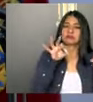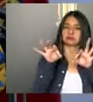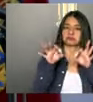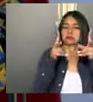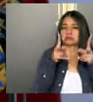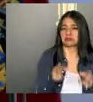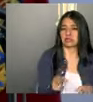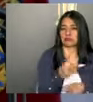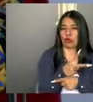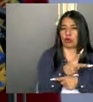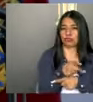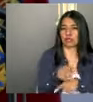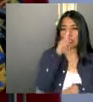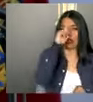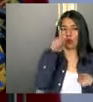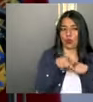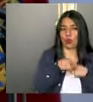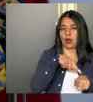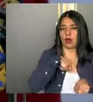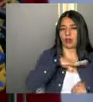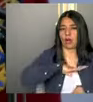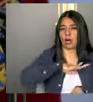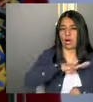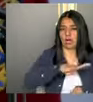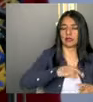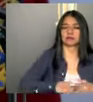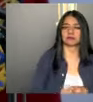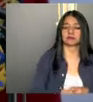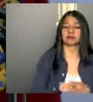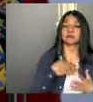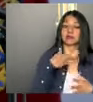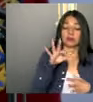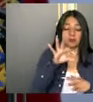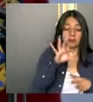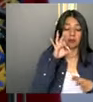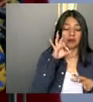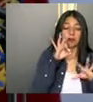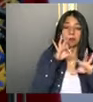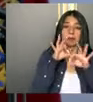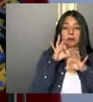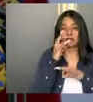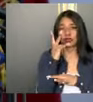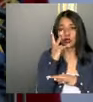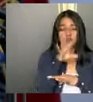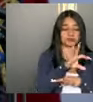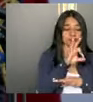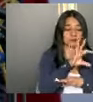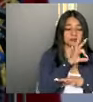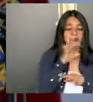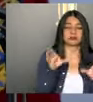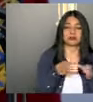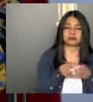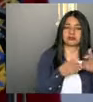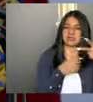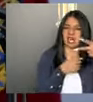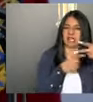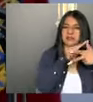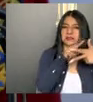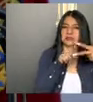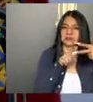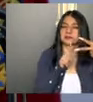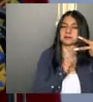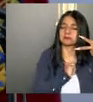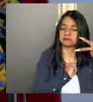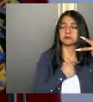consejo, seguramente en acuerdo con el alcalde. Si nosotros sacamos de esos 2, quedará un cuerpo colegiado de 3, ¿no es cierto?, que